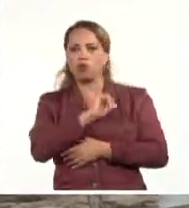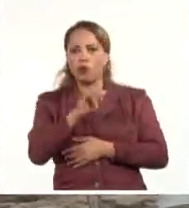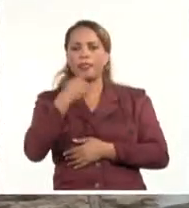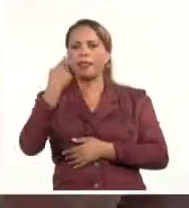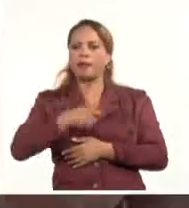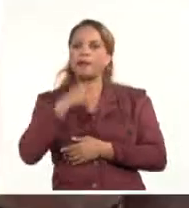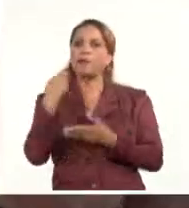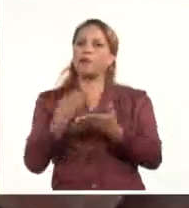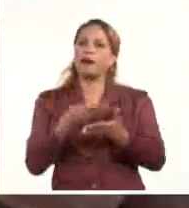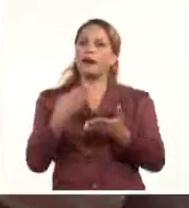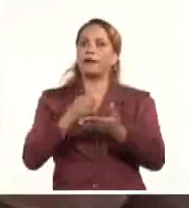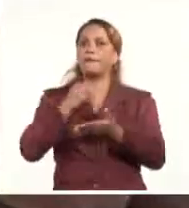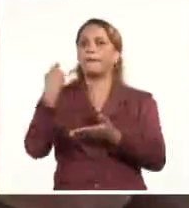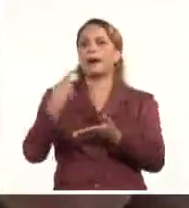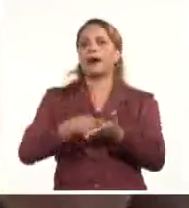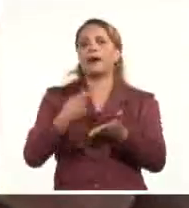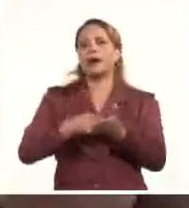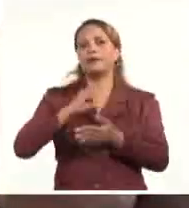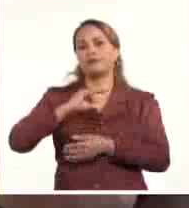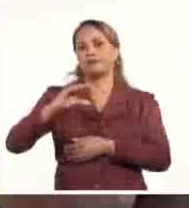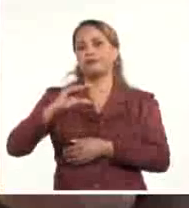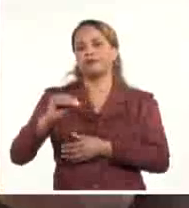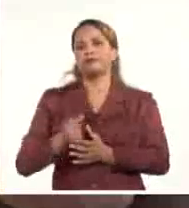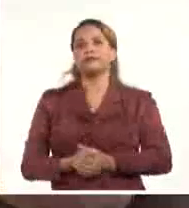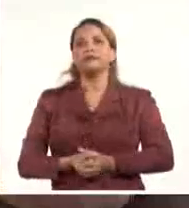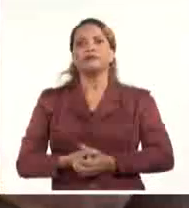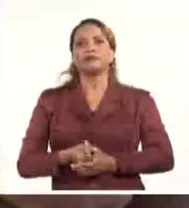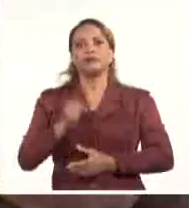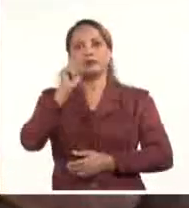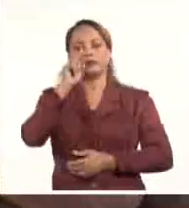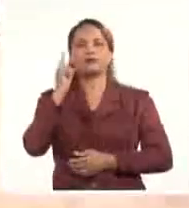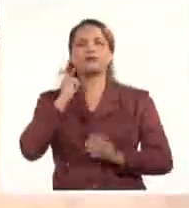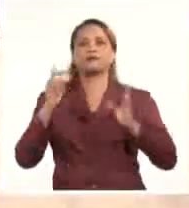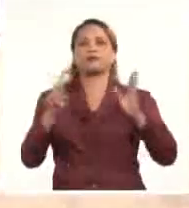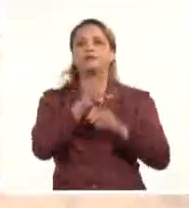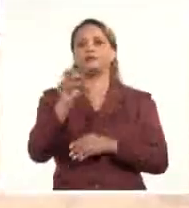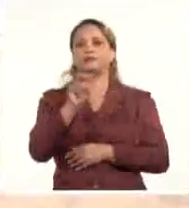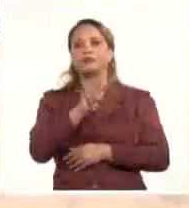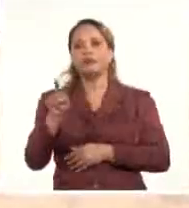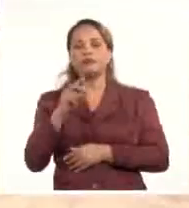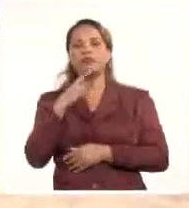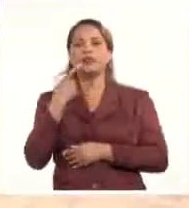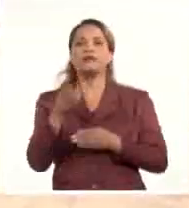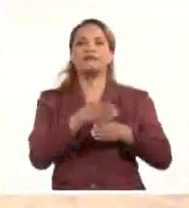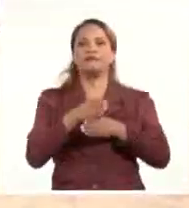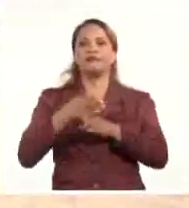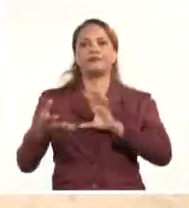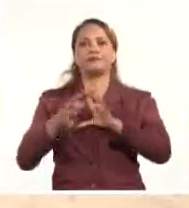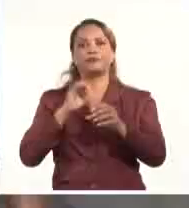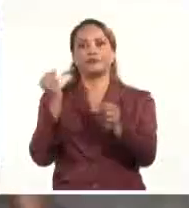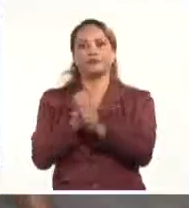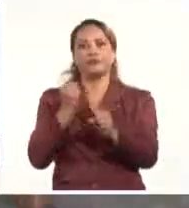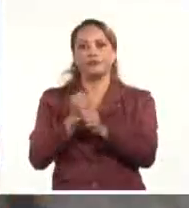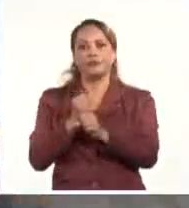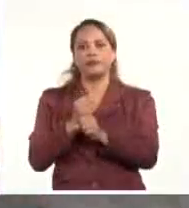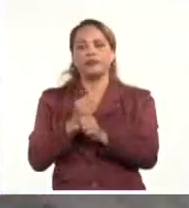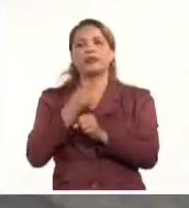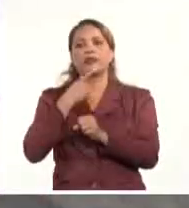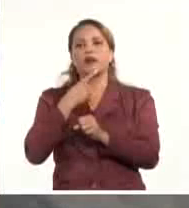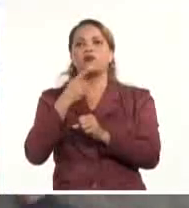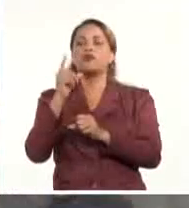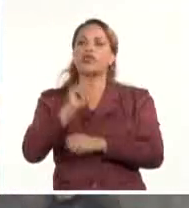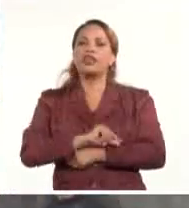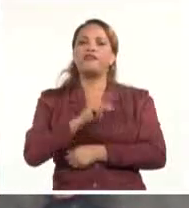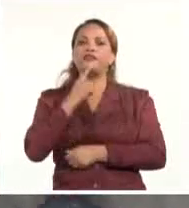los impagos a los productores. Concluye un 2022 repleto de tensiones en la macroeconomía y en la del bolsillo. Con un